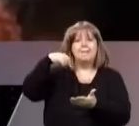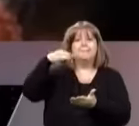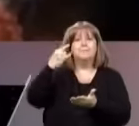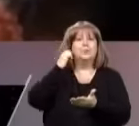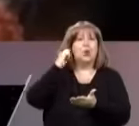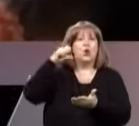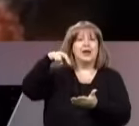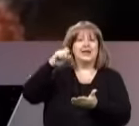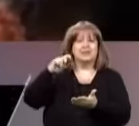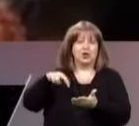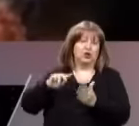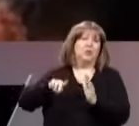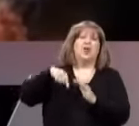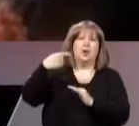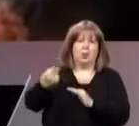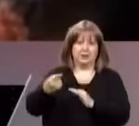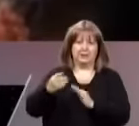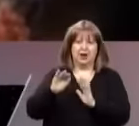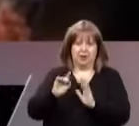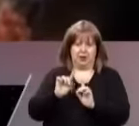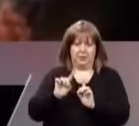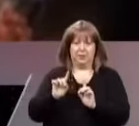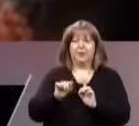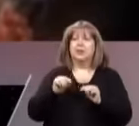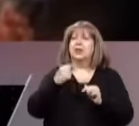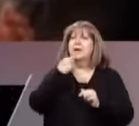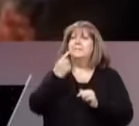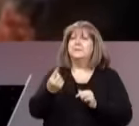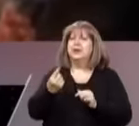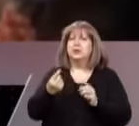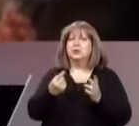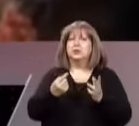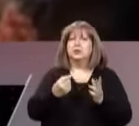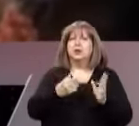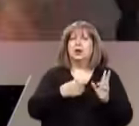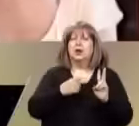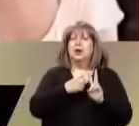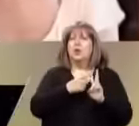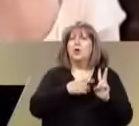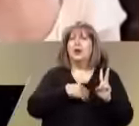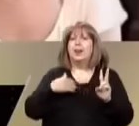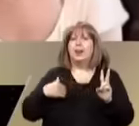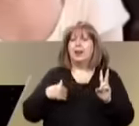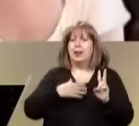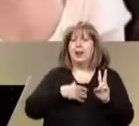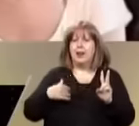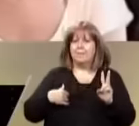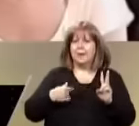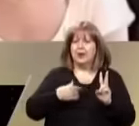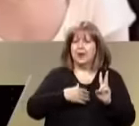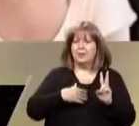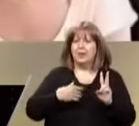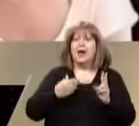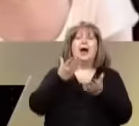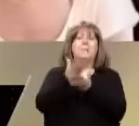ejemplo, la idea es tratar de ir por el tema del abuso sexual, que vimos que no lo han tenido en cuenta, y pedir, por favor, que estas dos asesinas no